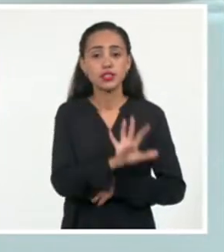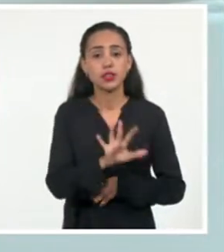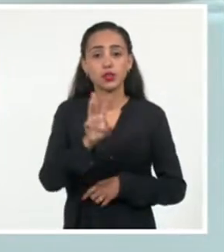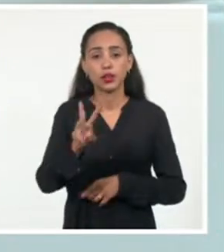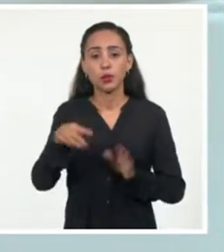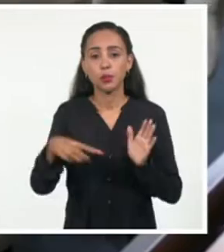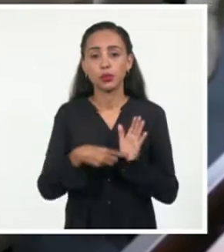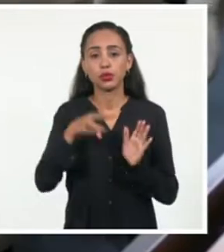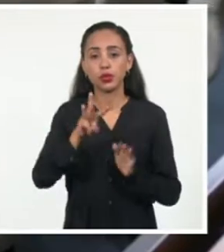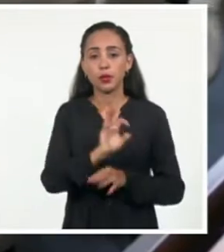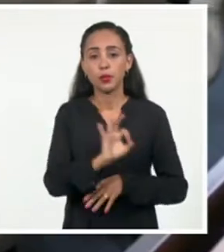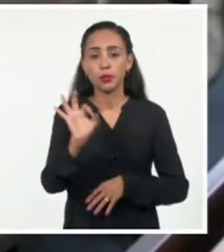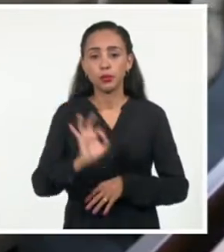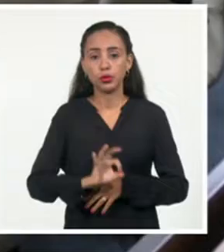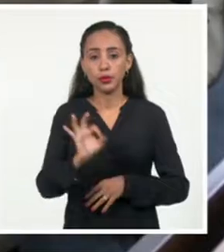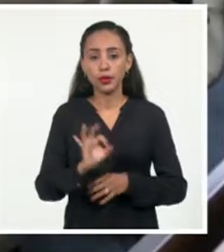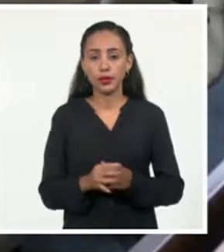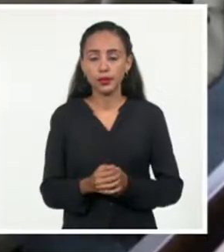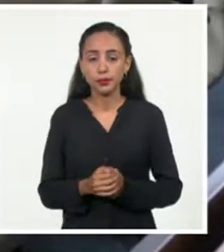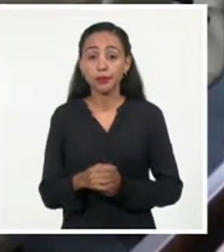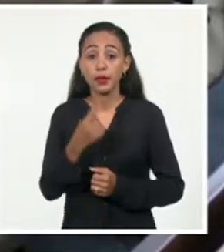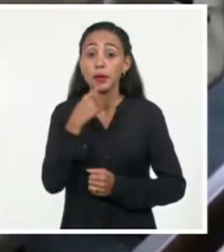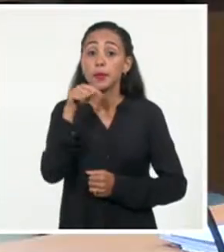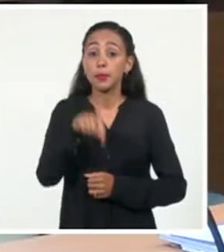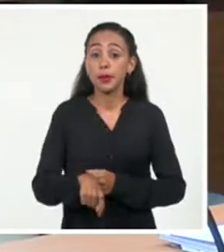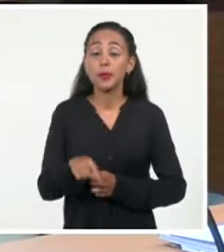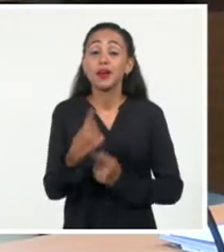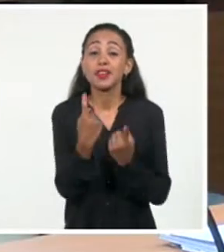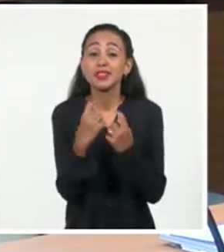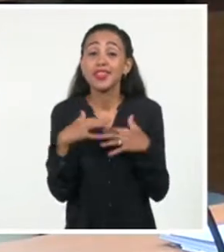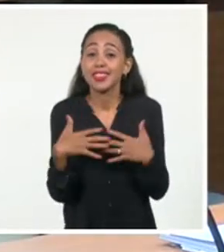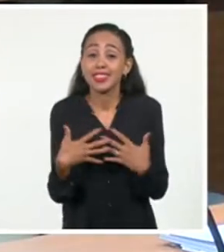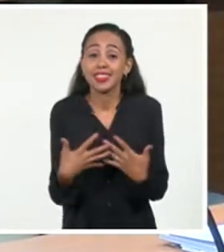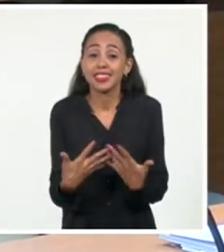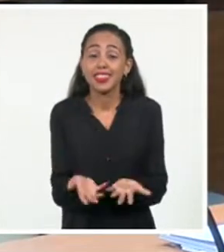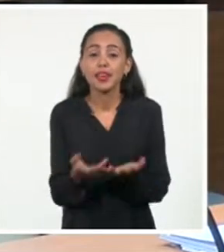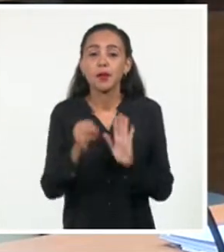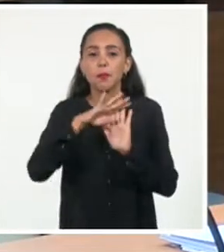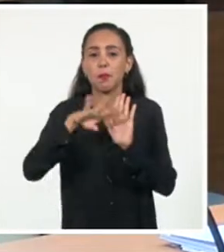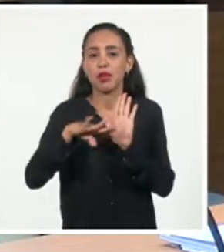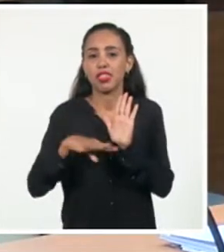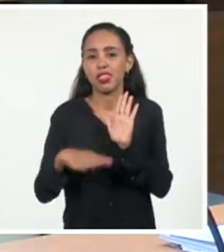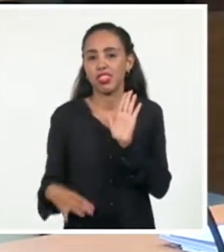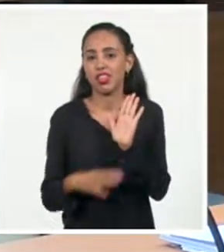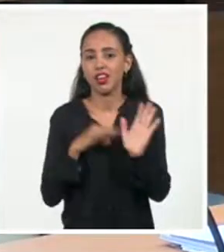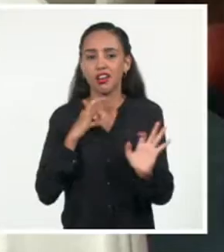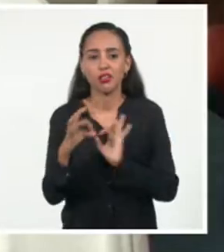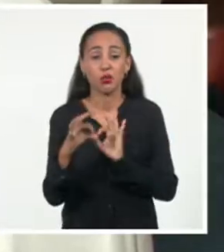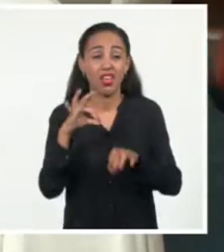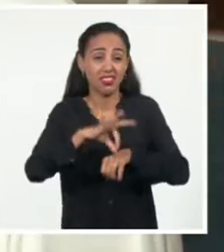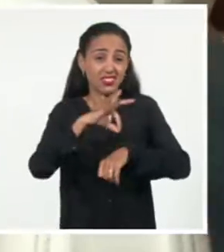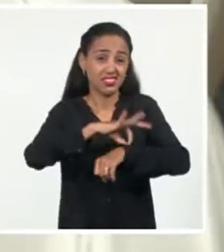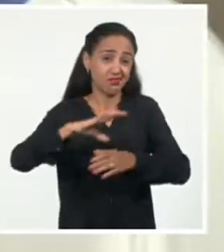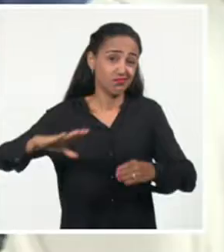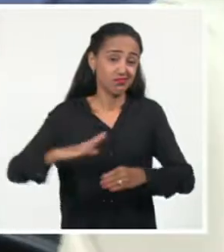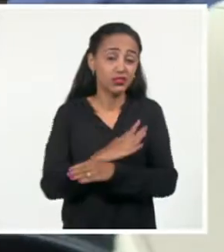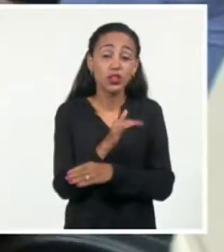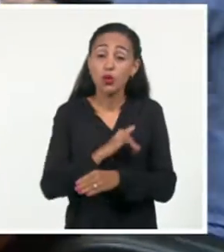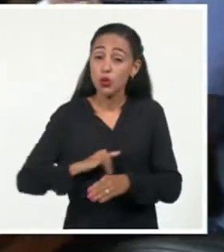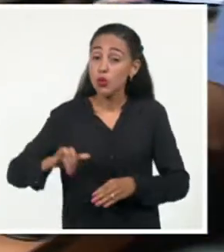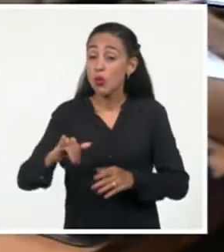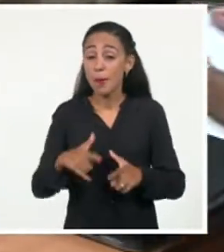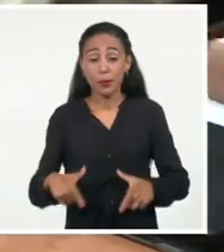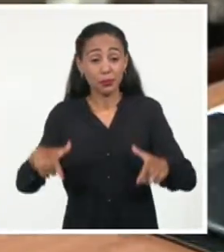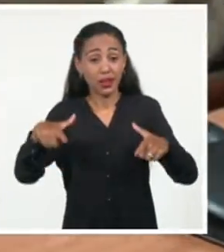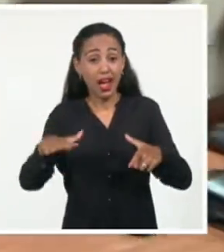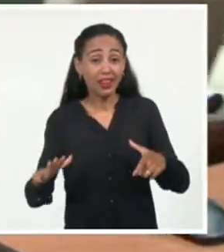53,3%. Portal Miranda insistió en la necesidad de reforzar las medidas sanitarias y la calidad del tratamiento focal para